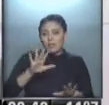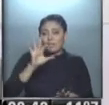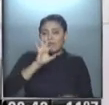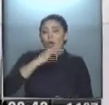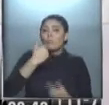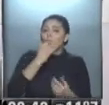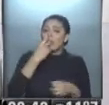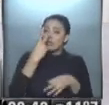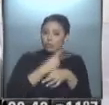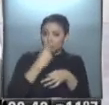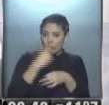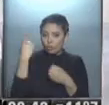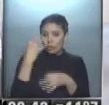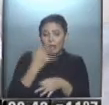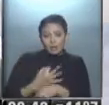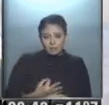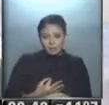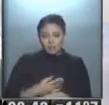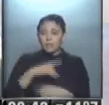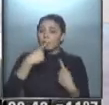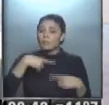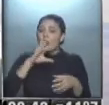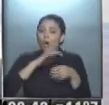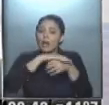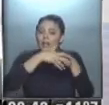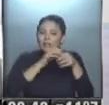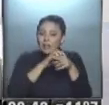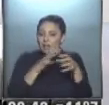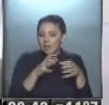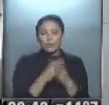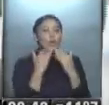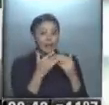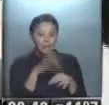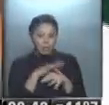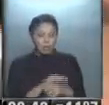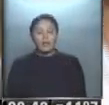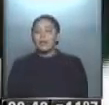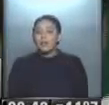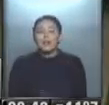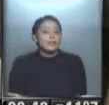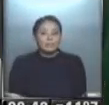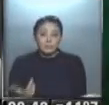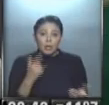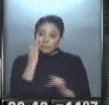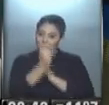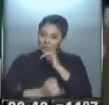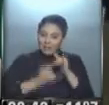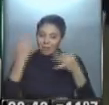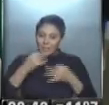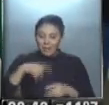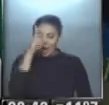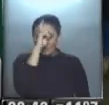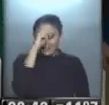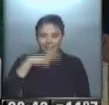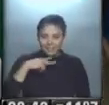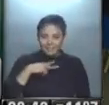forma proliferativa con una hemorragia de vítreo o un desprendimiento de retina. Gracias, doctora. Bueno, Muy didáctico aquí desde el Hospital